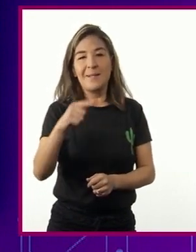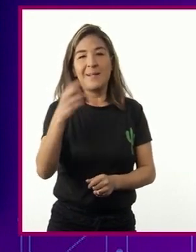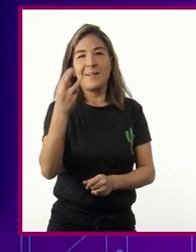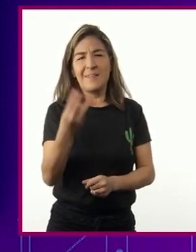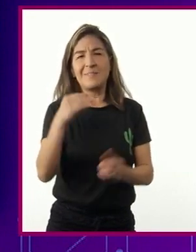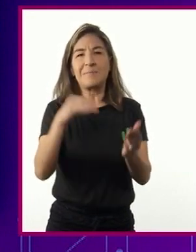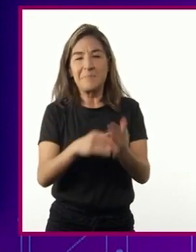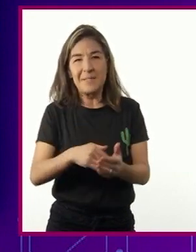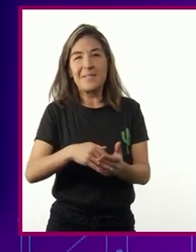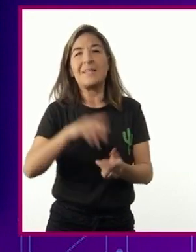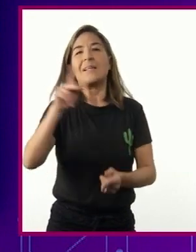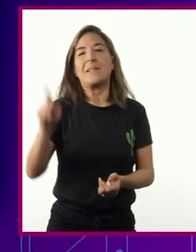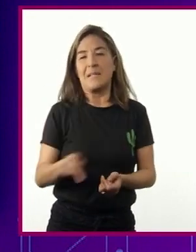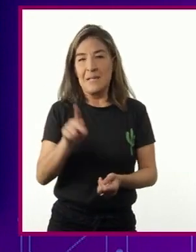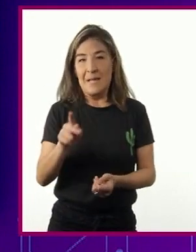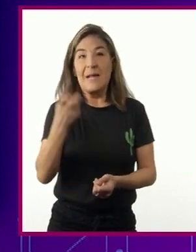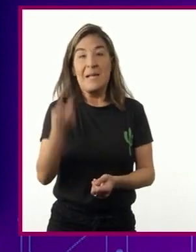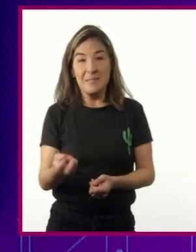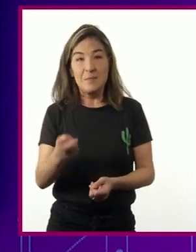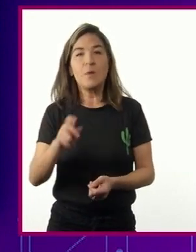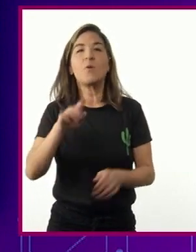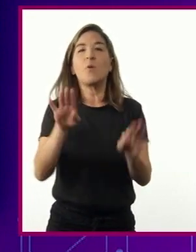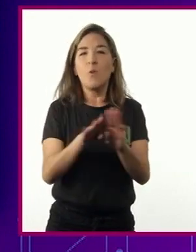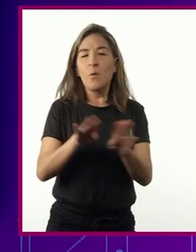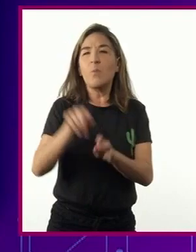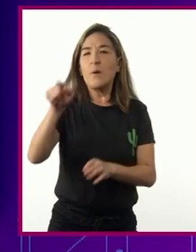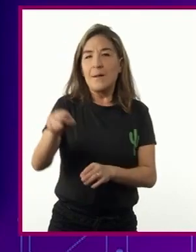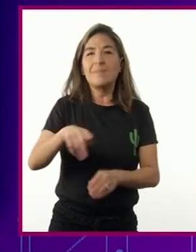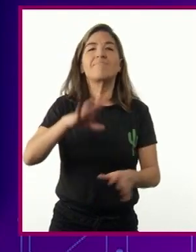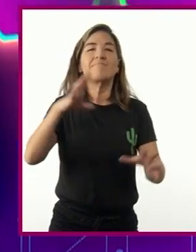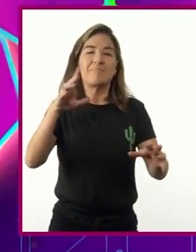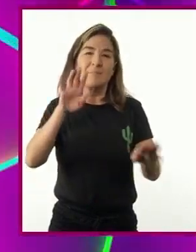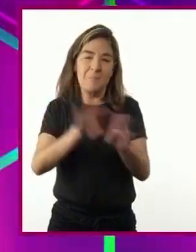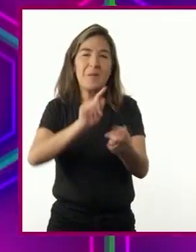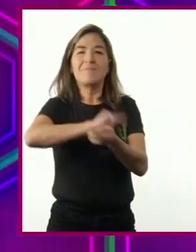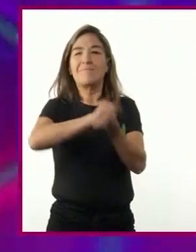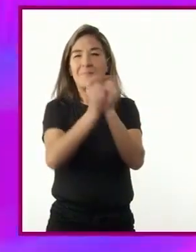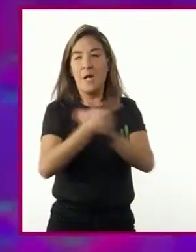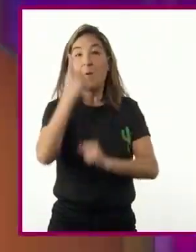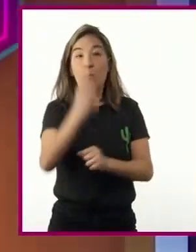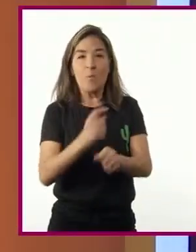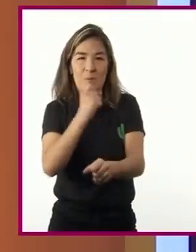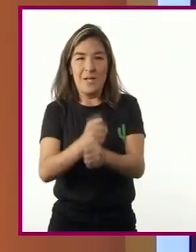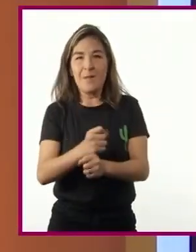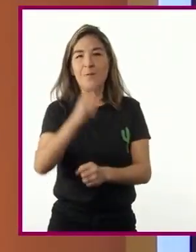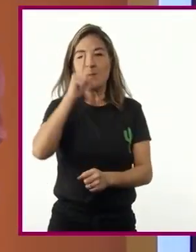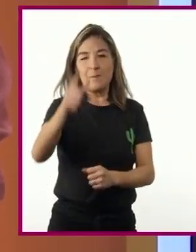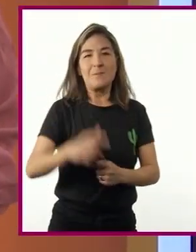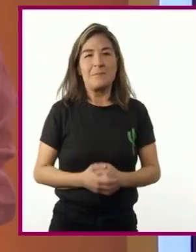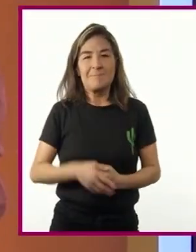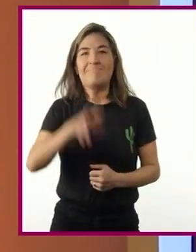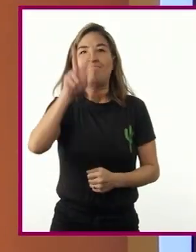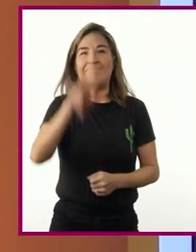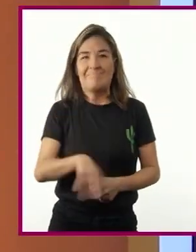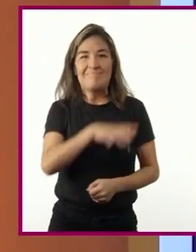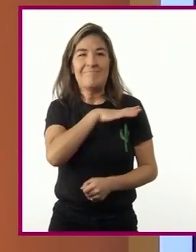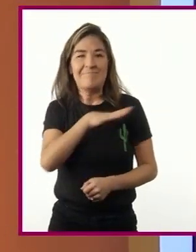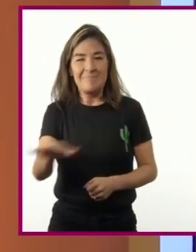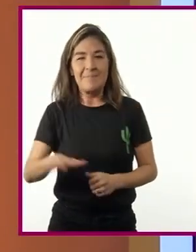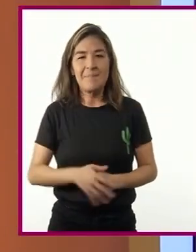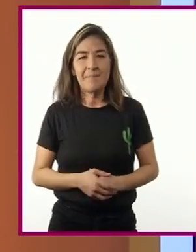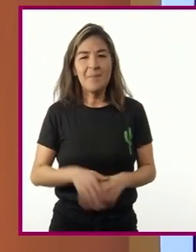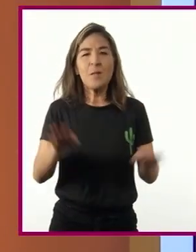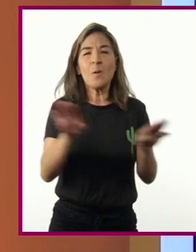473.000 kilómetros. Esta cantidad es lo que equivale a un año luz. ¡Qué impresionante!